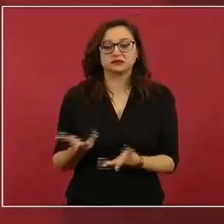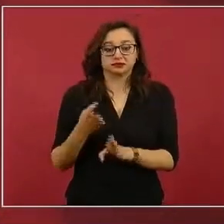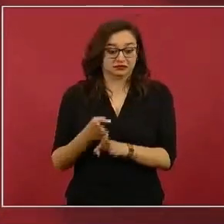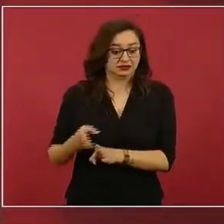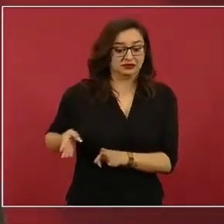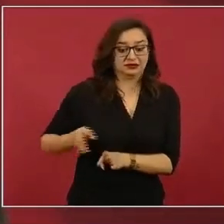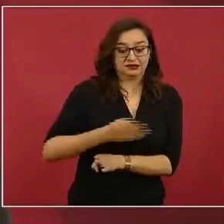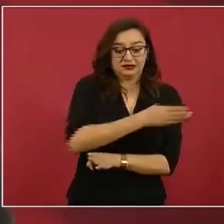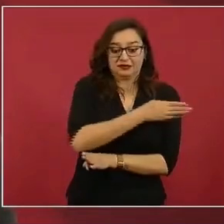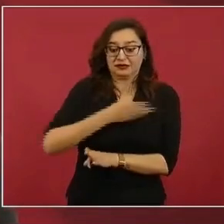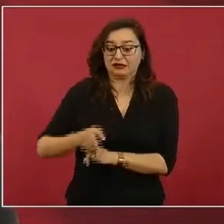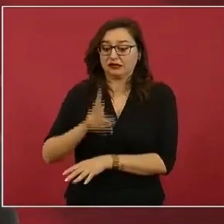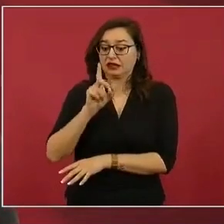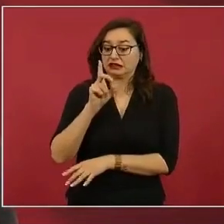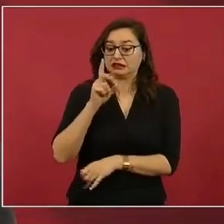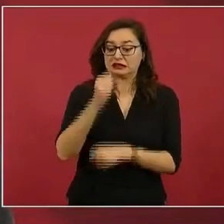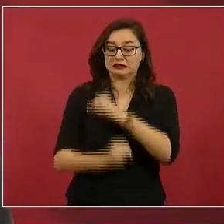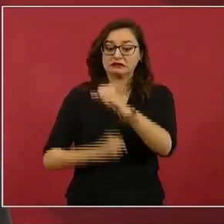saquear al país.